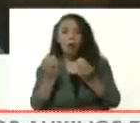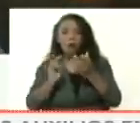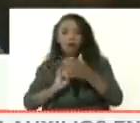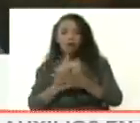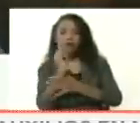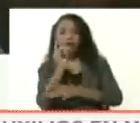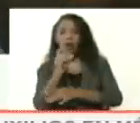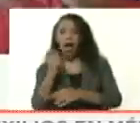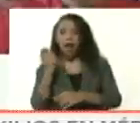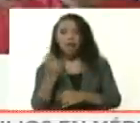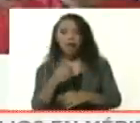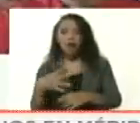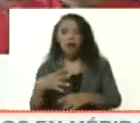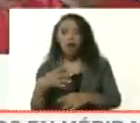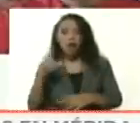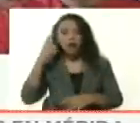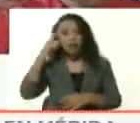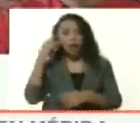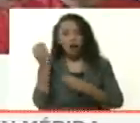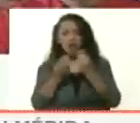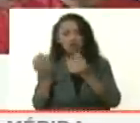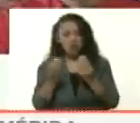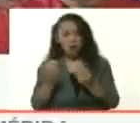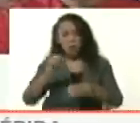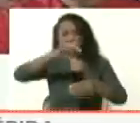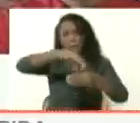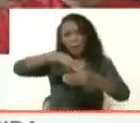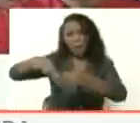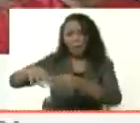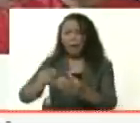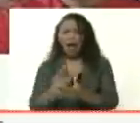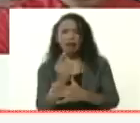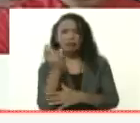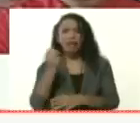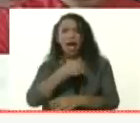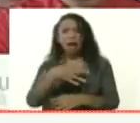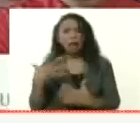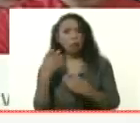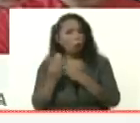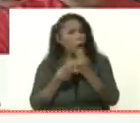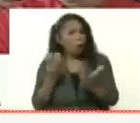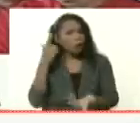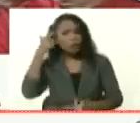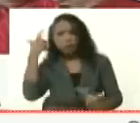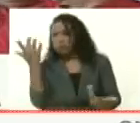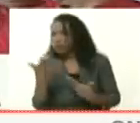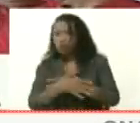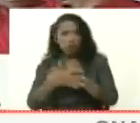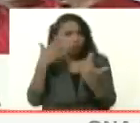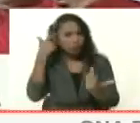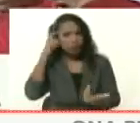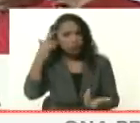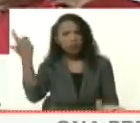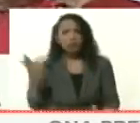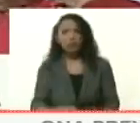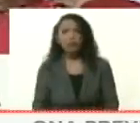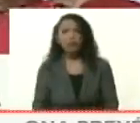Algunos no sabían cómo se sembraba el arroz y fueron de traje. ¿Verdad, Julio?